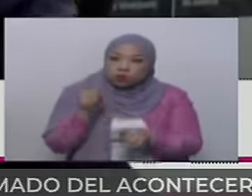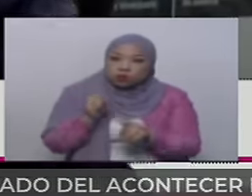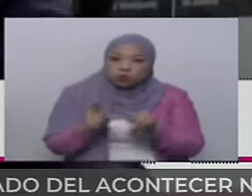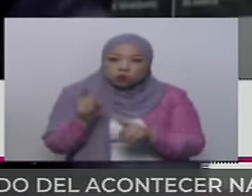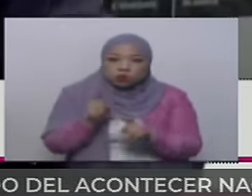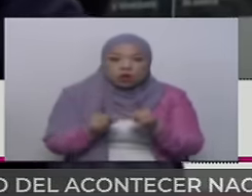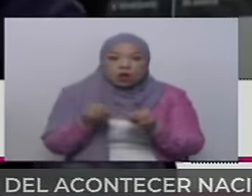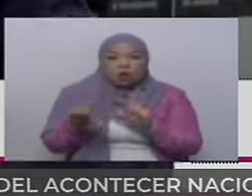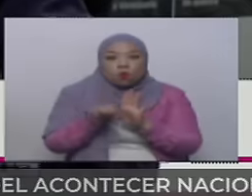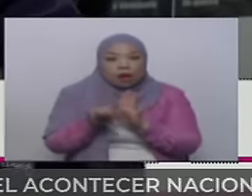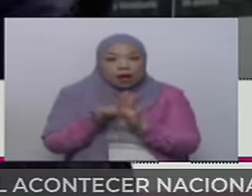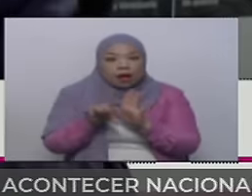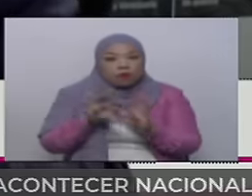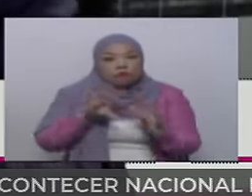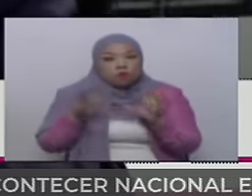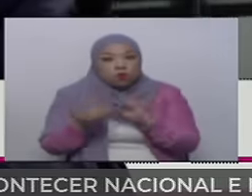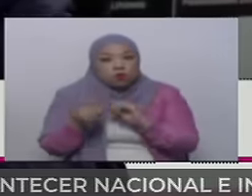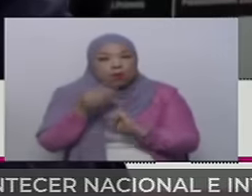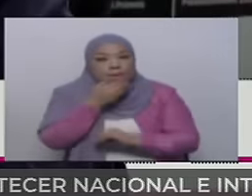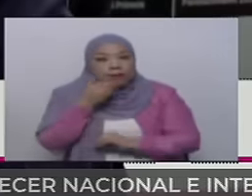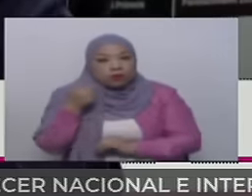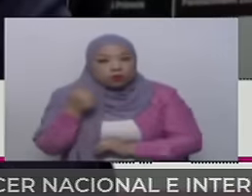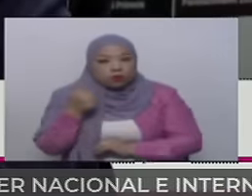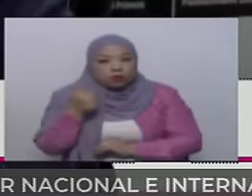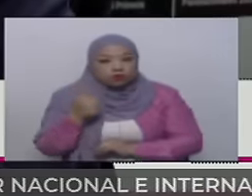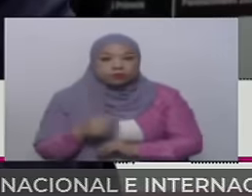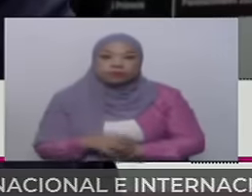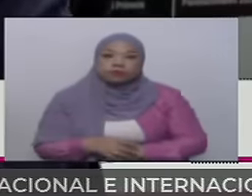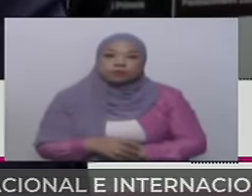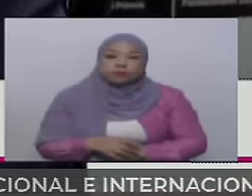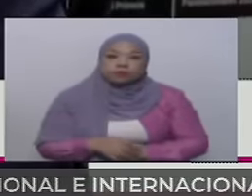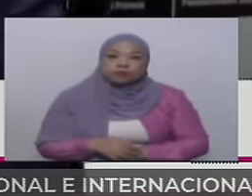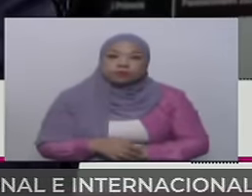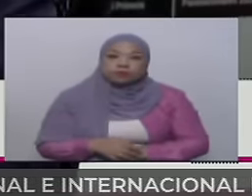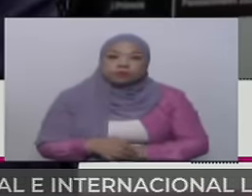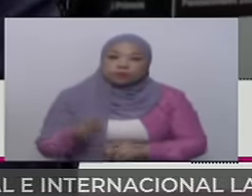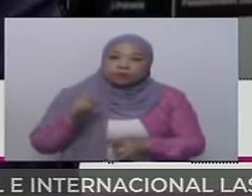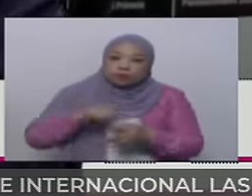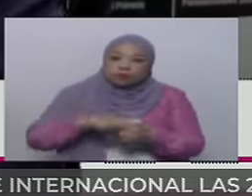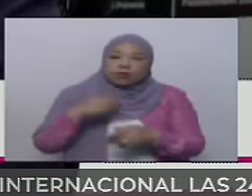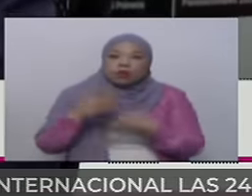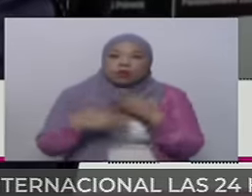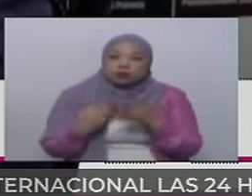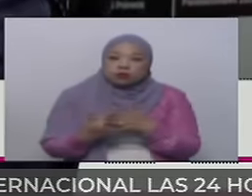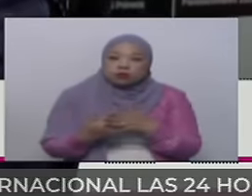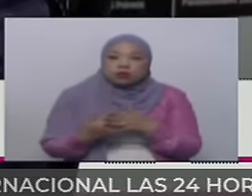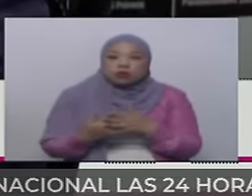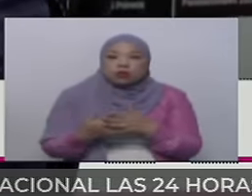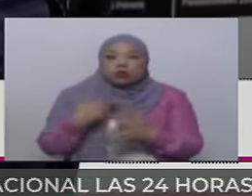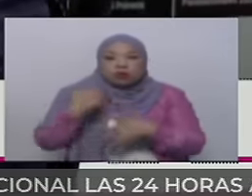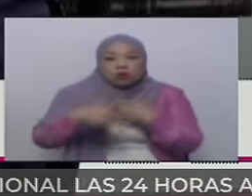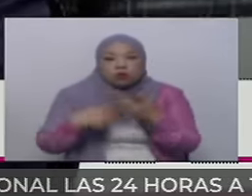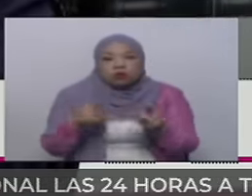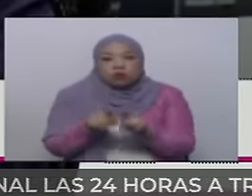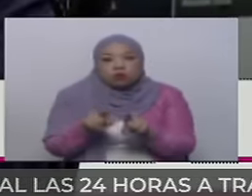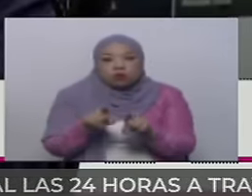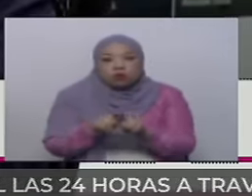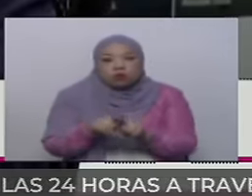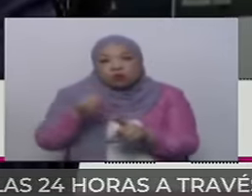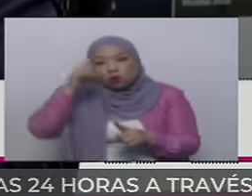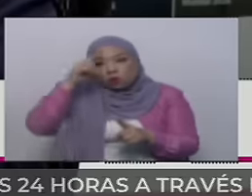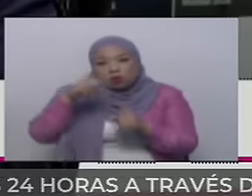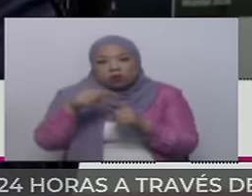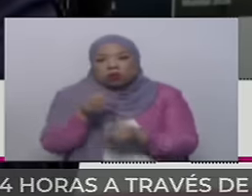reforma tributaria para mejorar, pero los indicadores te dicen que vas en el camino